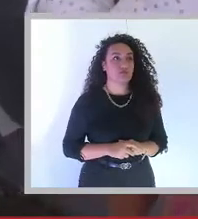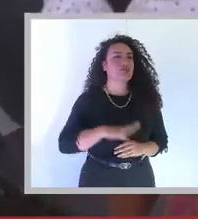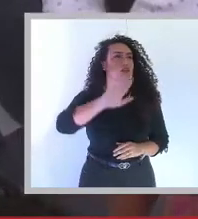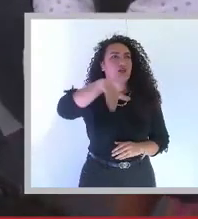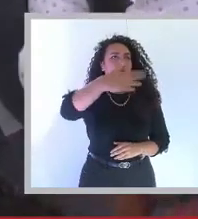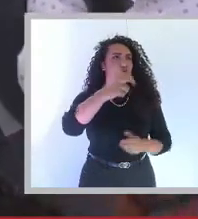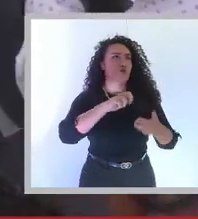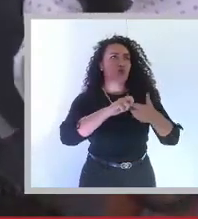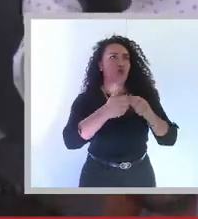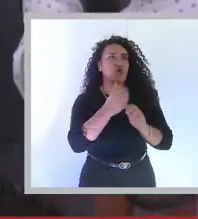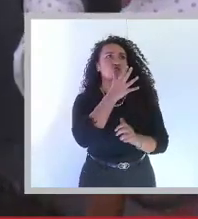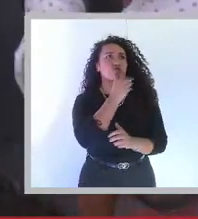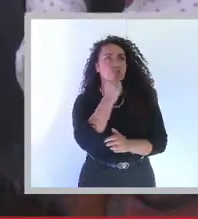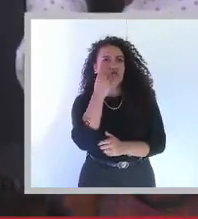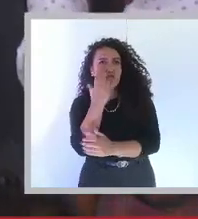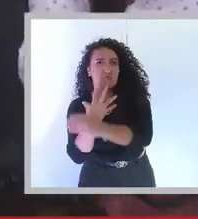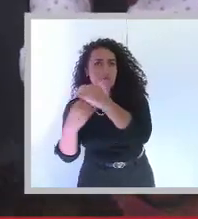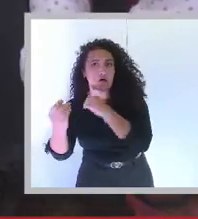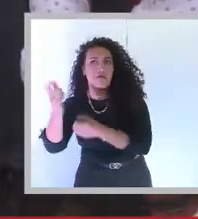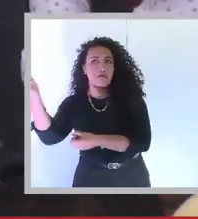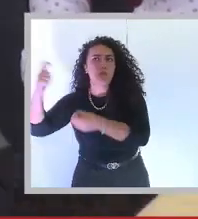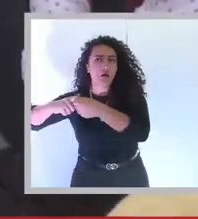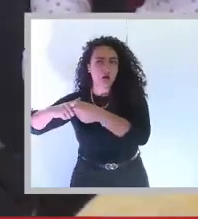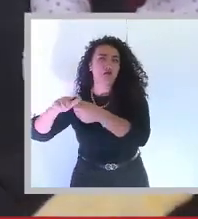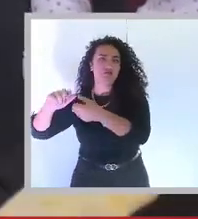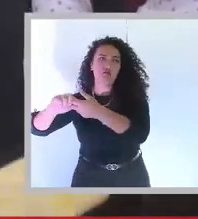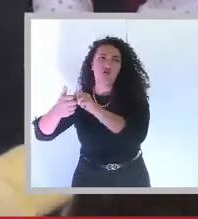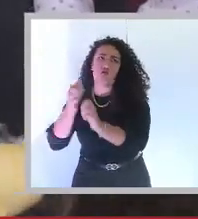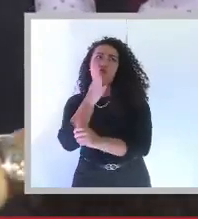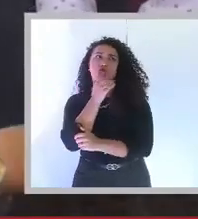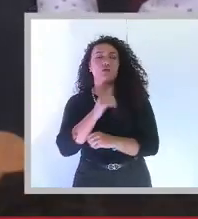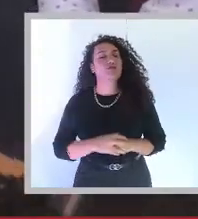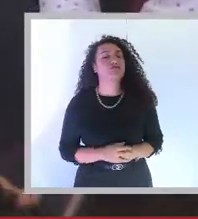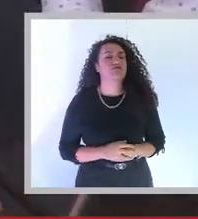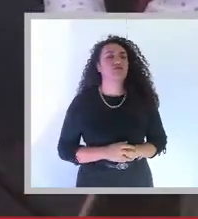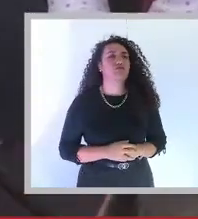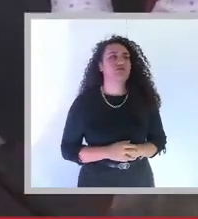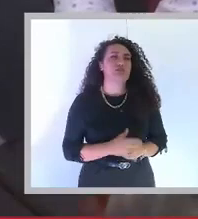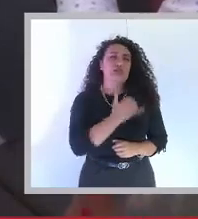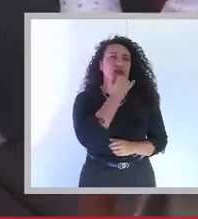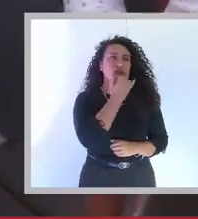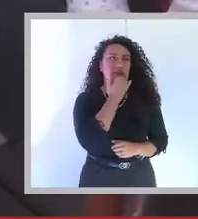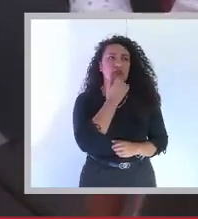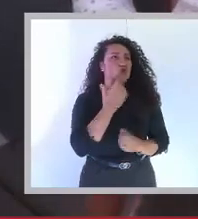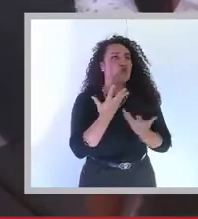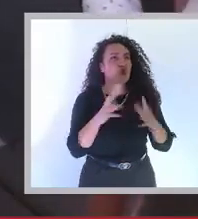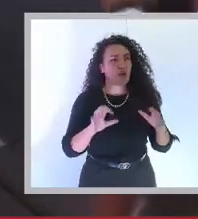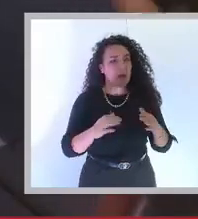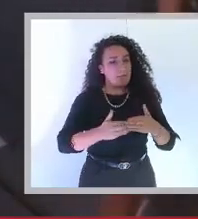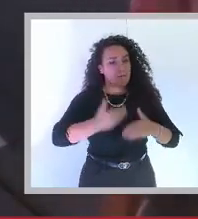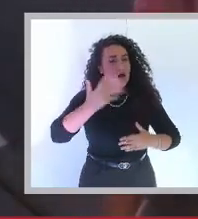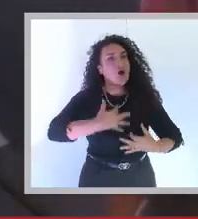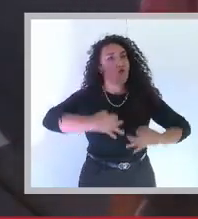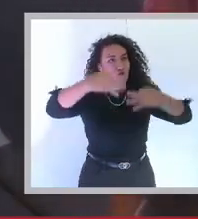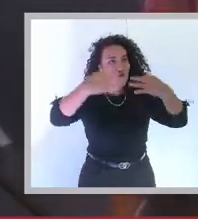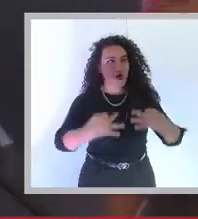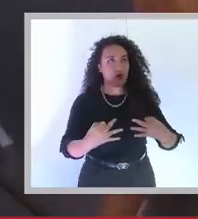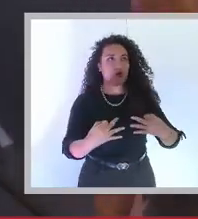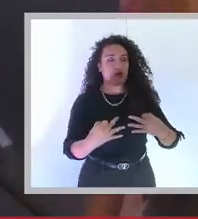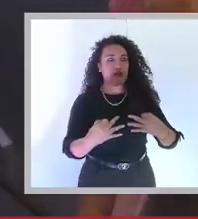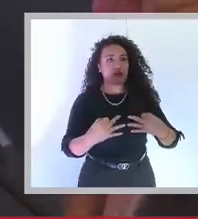problema, hacemos la inscripción, porque no quisiéramos comenzar, digamos oficialmente, sin